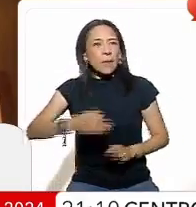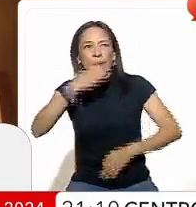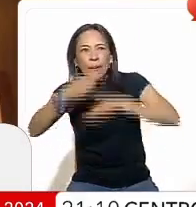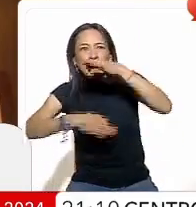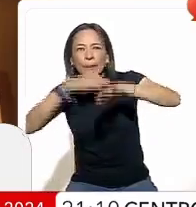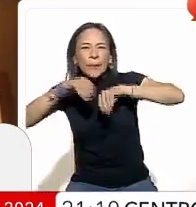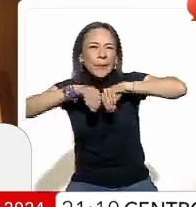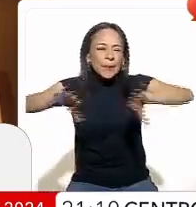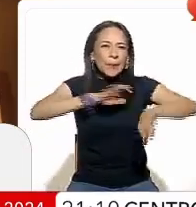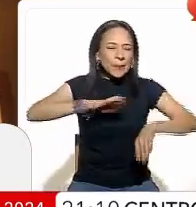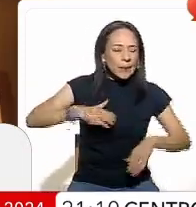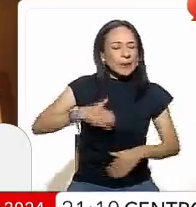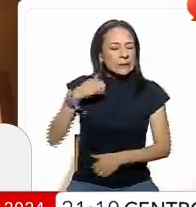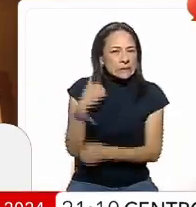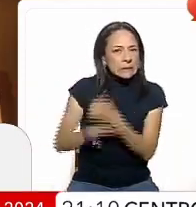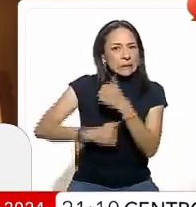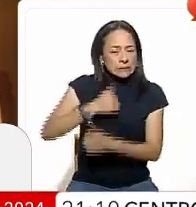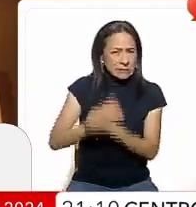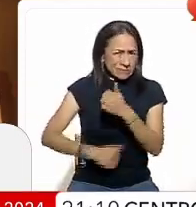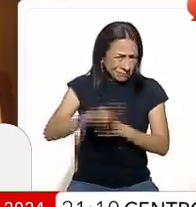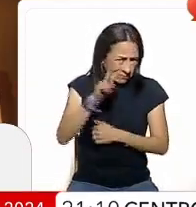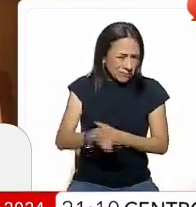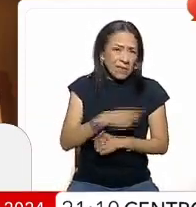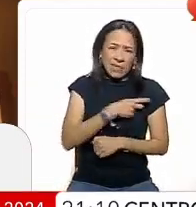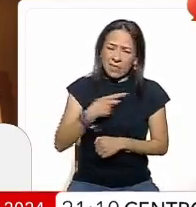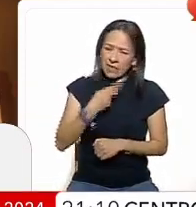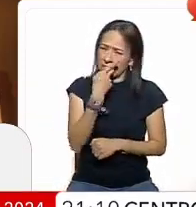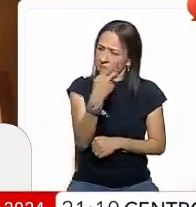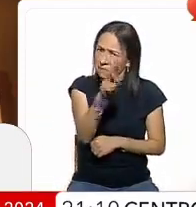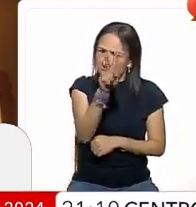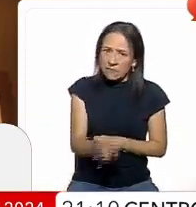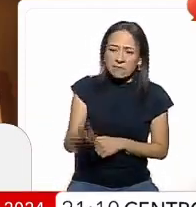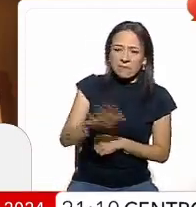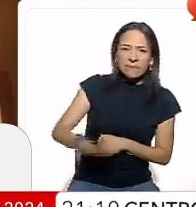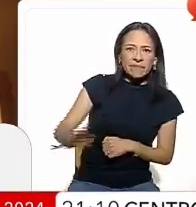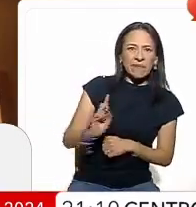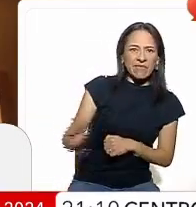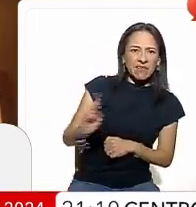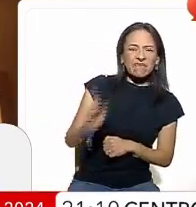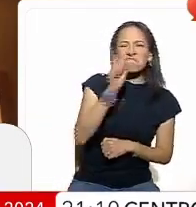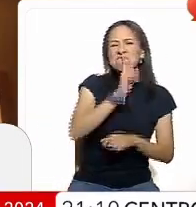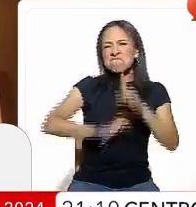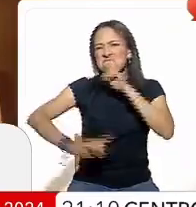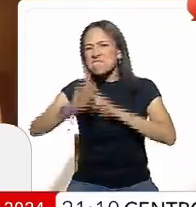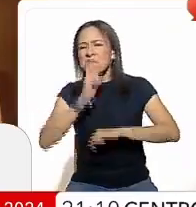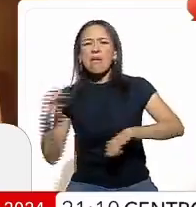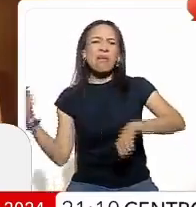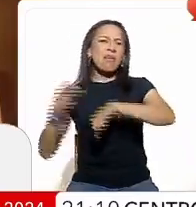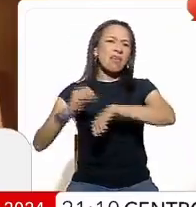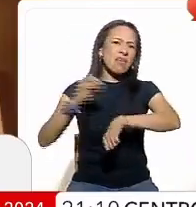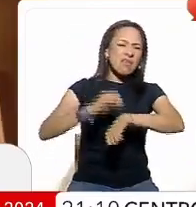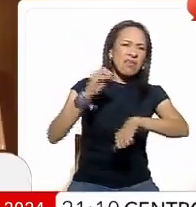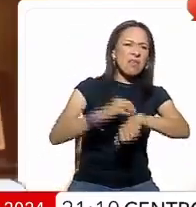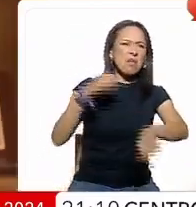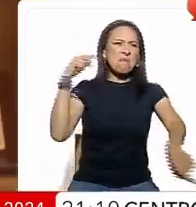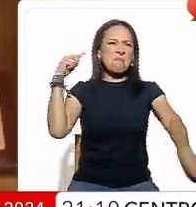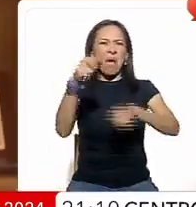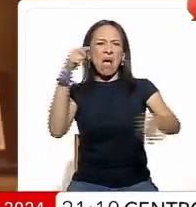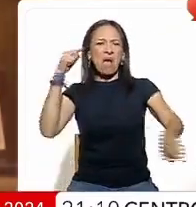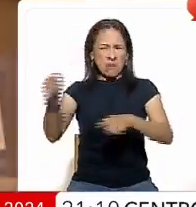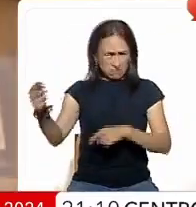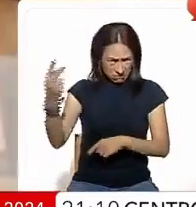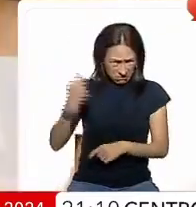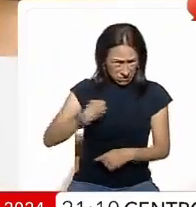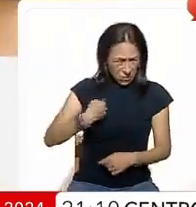decirlo, la derecha miente, es violenta, difama, insulta, y yo sufrí un embate